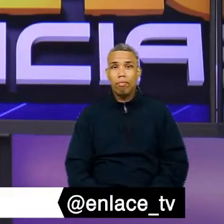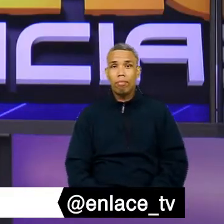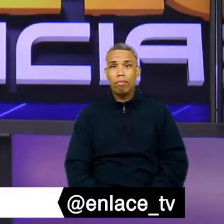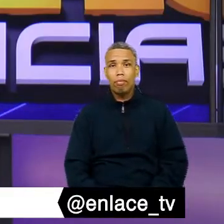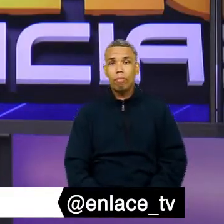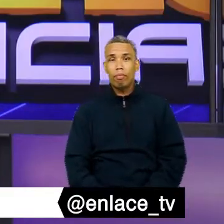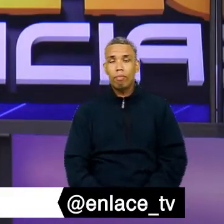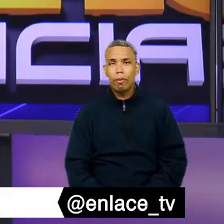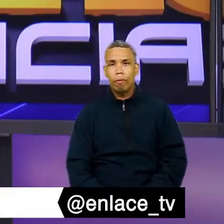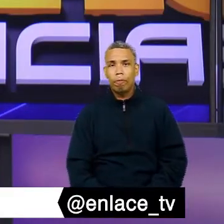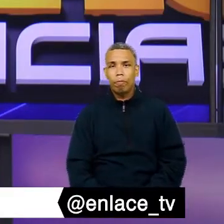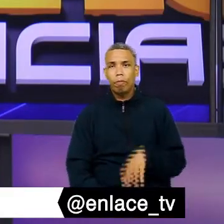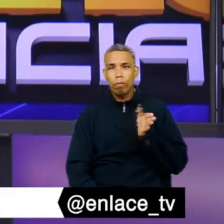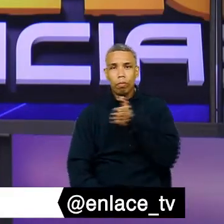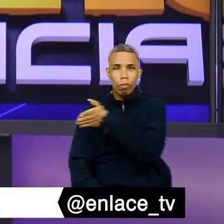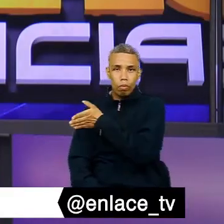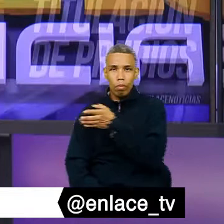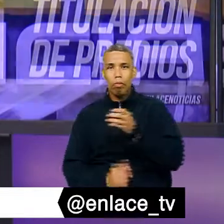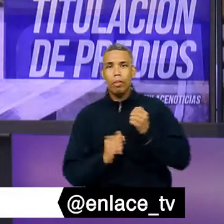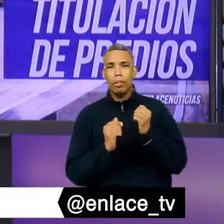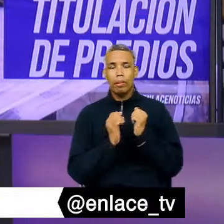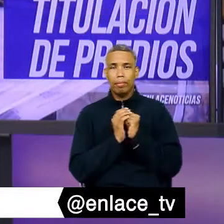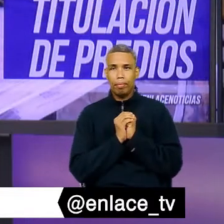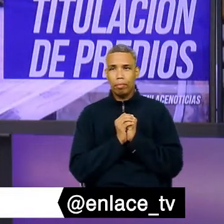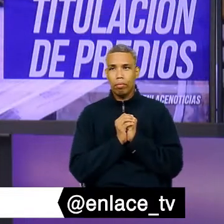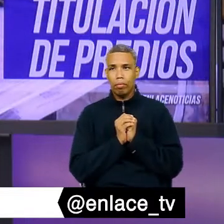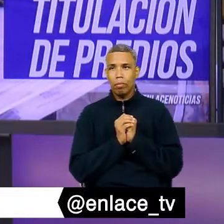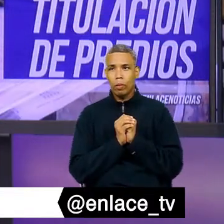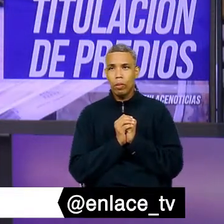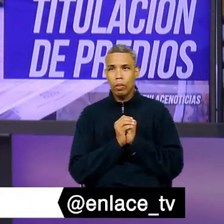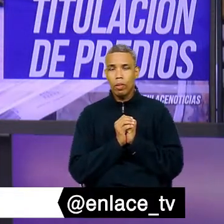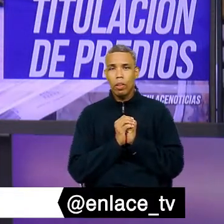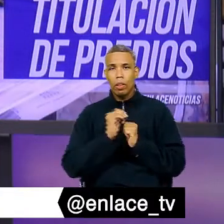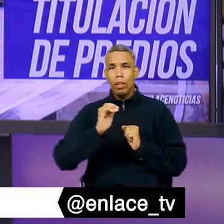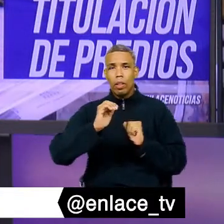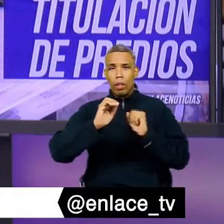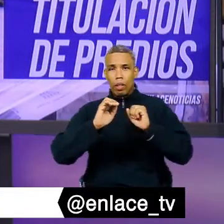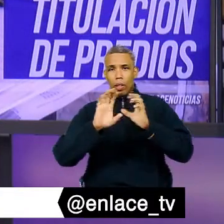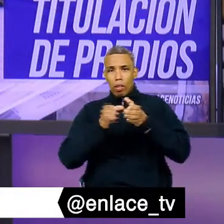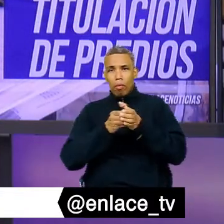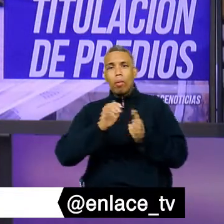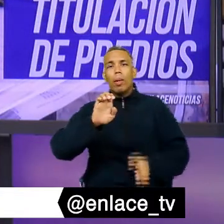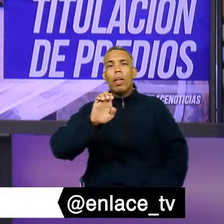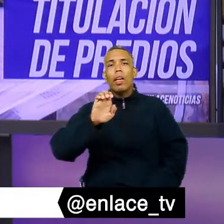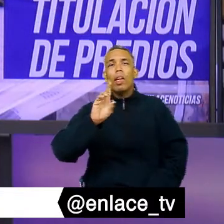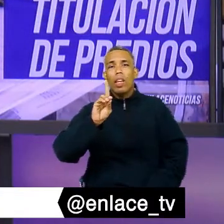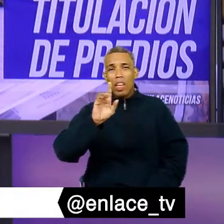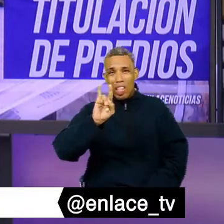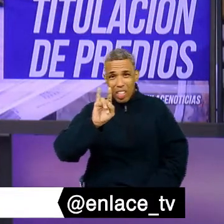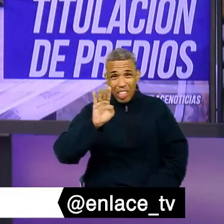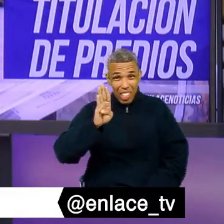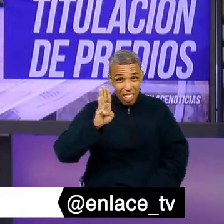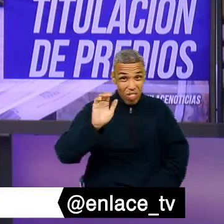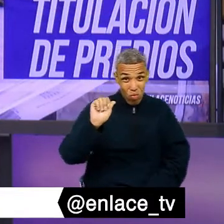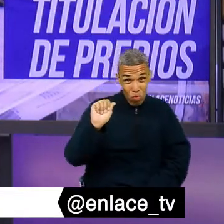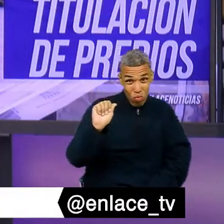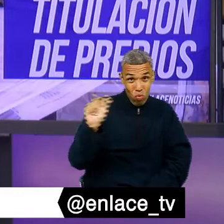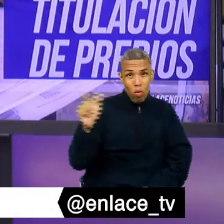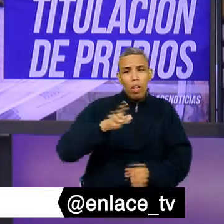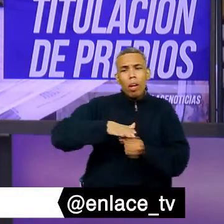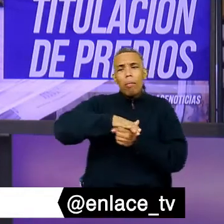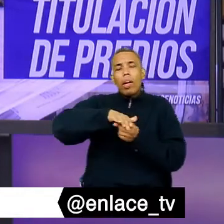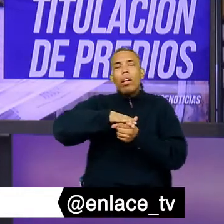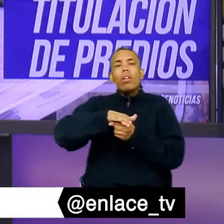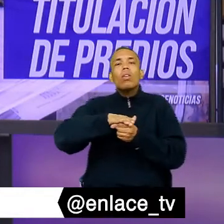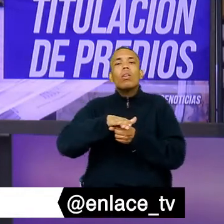parte, funcionarios de la empresa de desarrollo urbano de Barranca Bermeja, Eduba, realizan el proceso de titulación de predios en el barrio Rafael